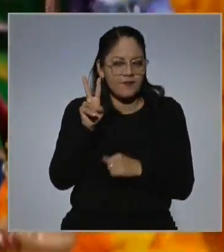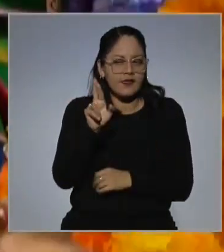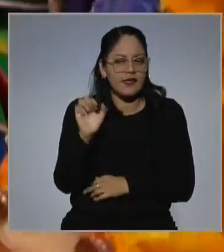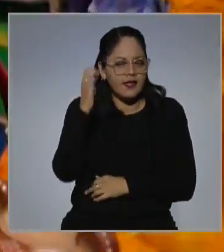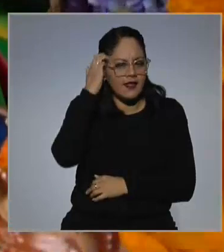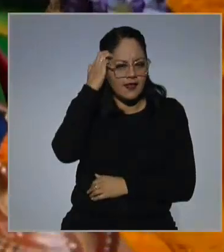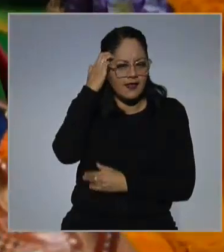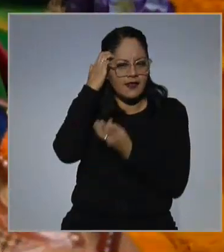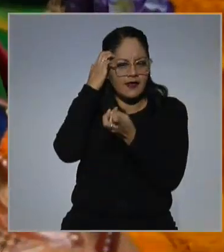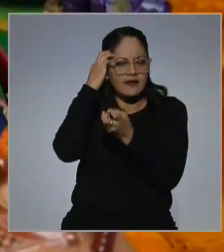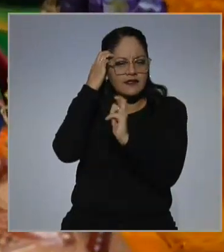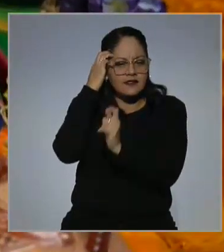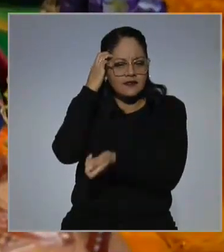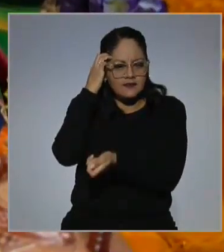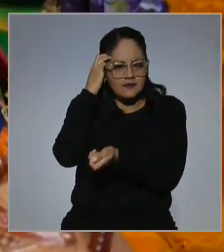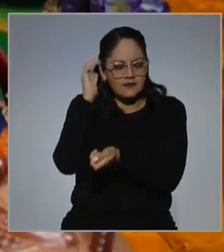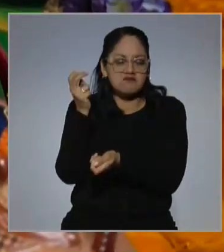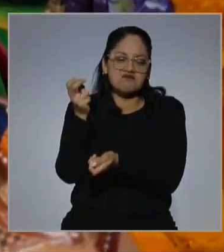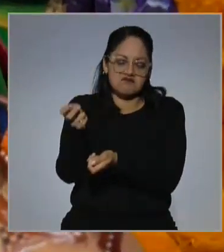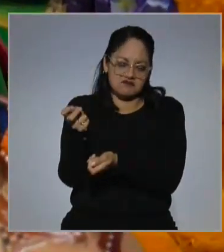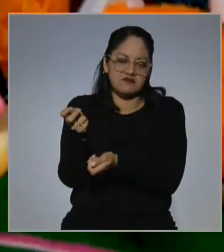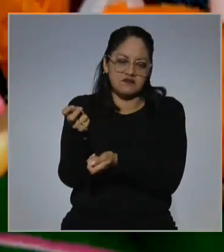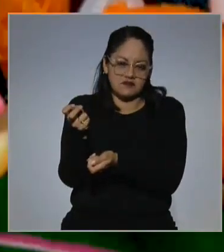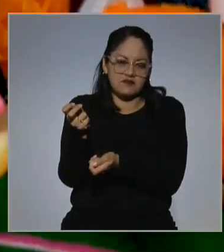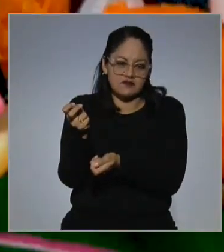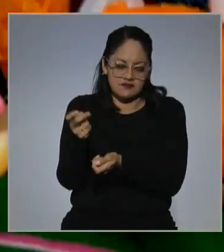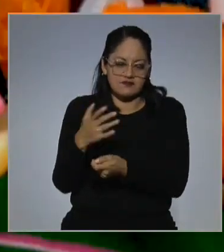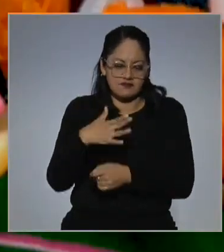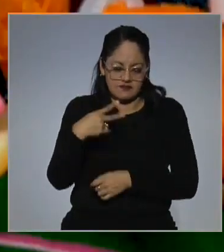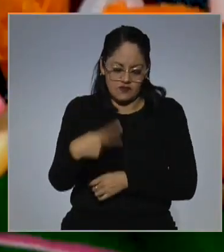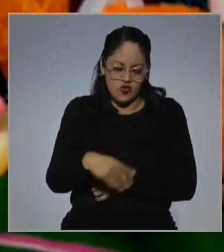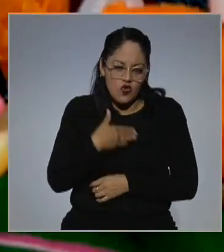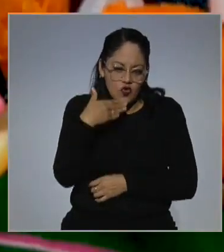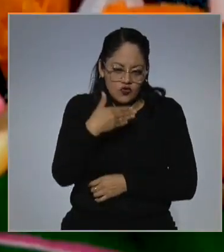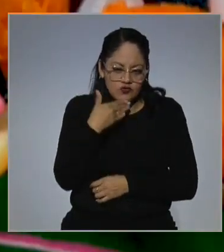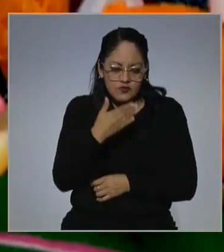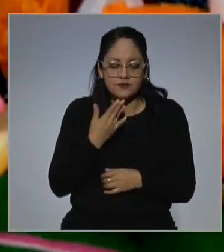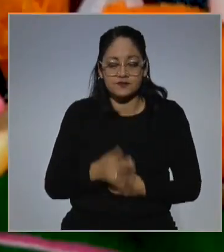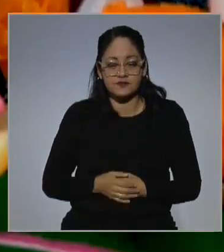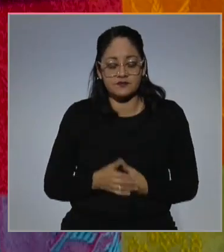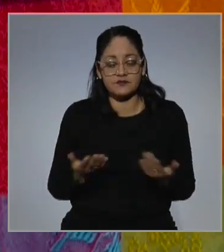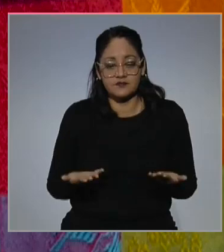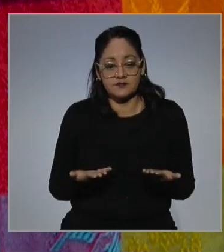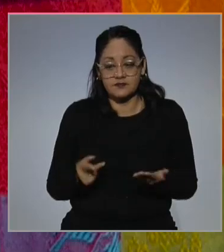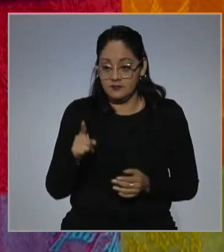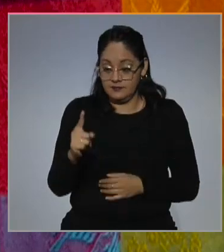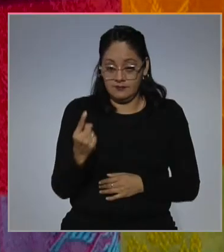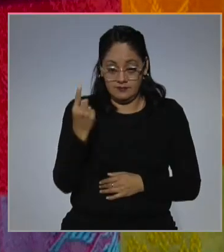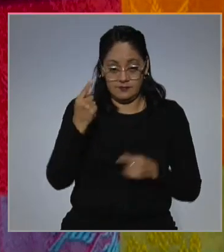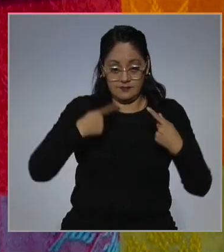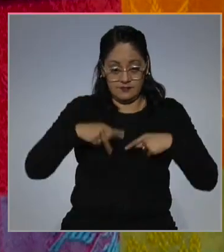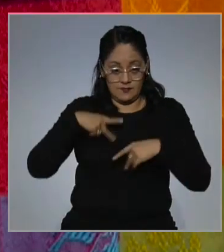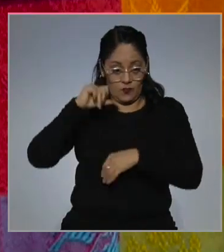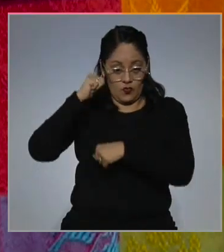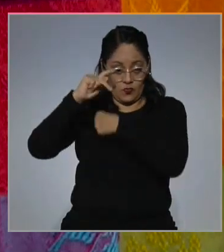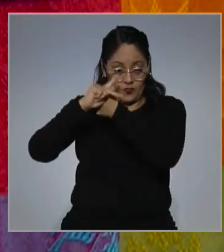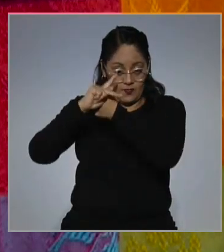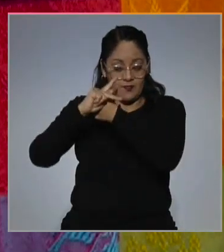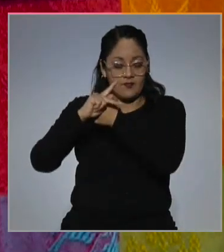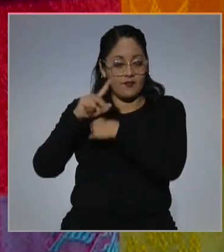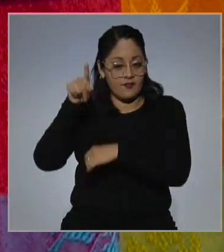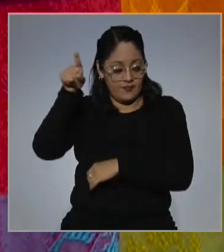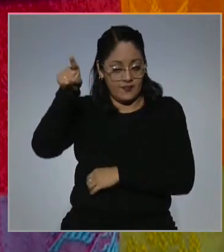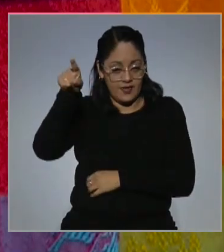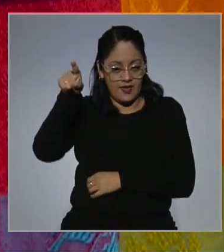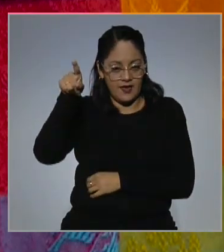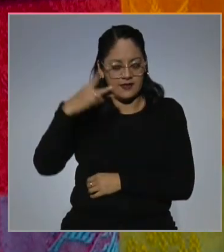reconoce que es una parte de nuestras tradiciones. Si esa persona está en el extranjero,